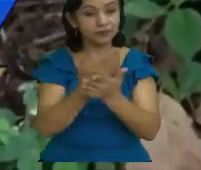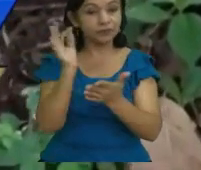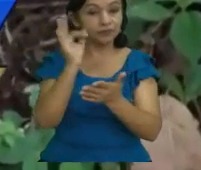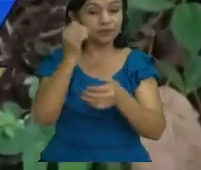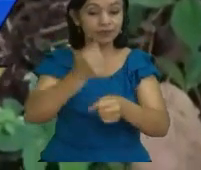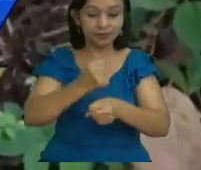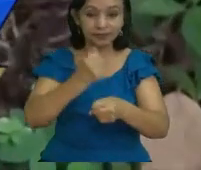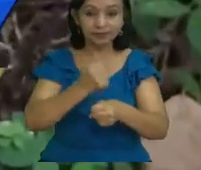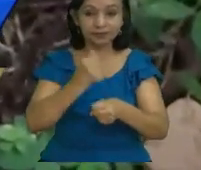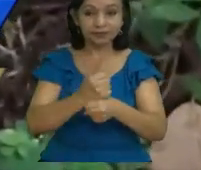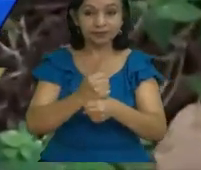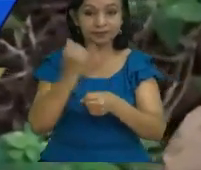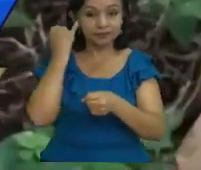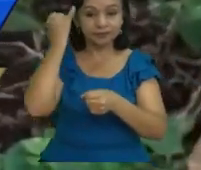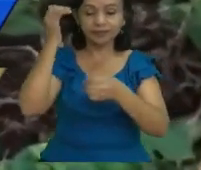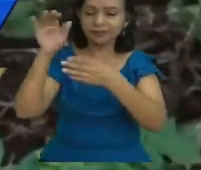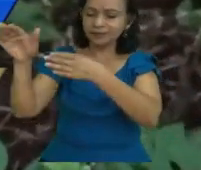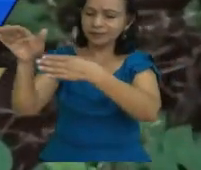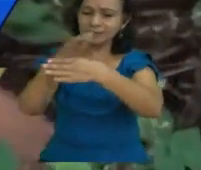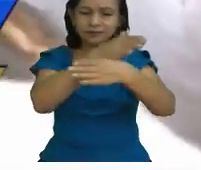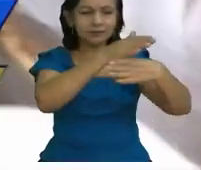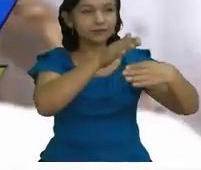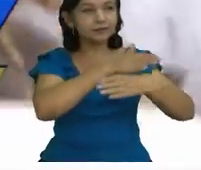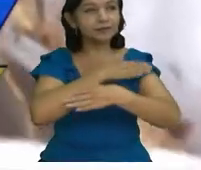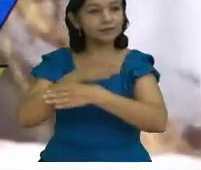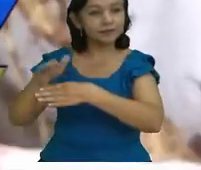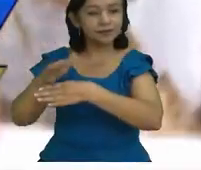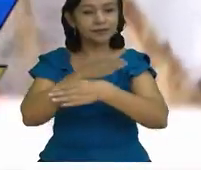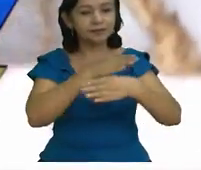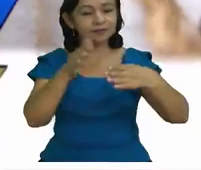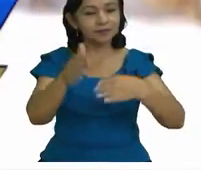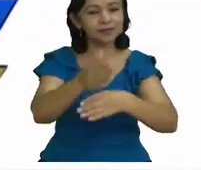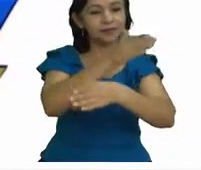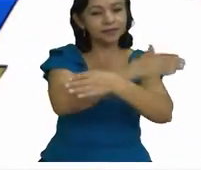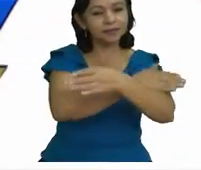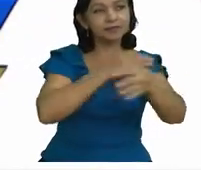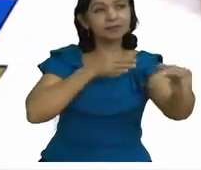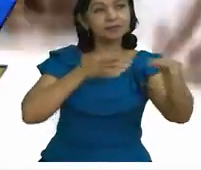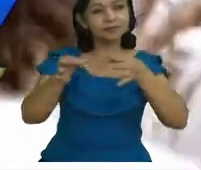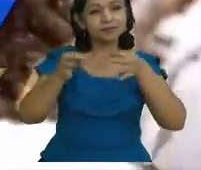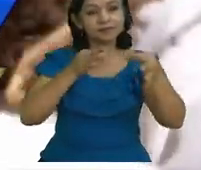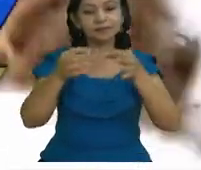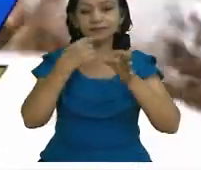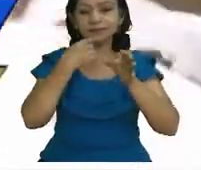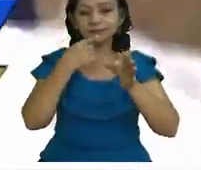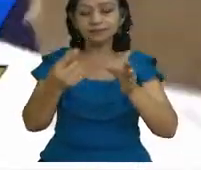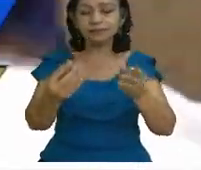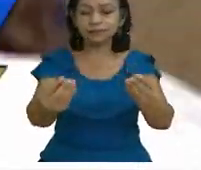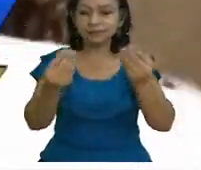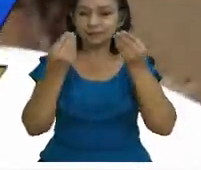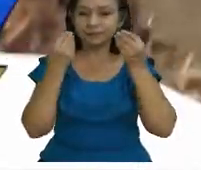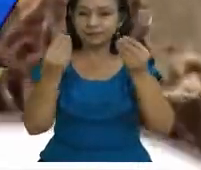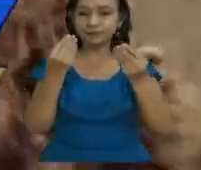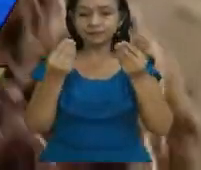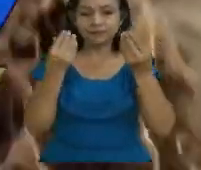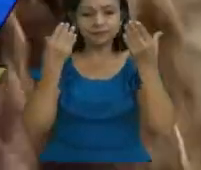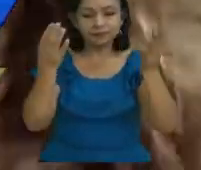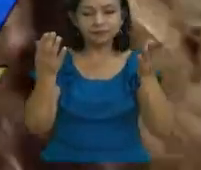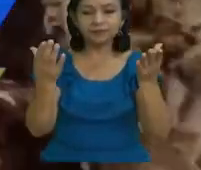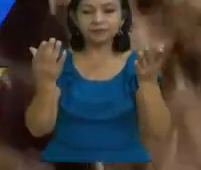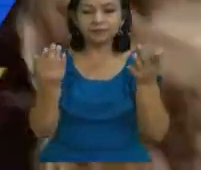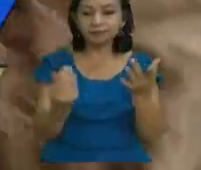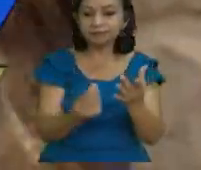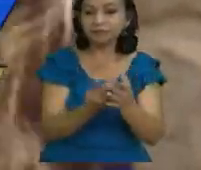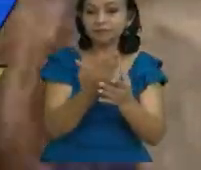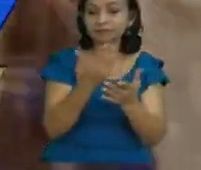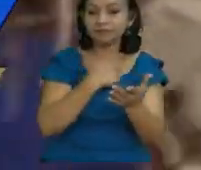La idea es diversificar, como le mencionaba anteriormente. Entonces, retomar un montón de cultivos